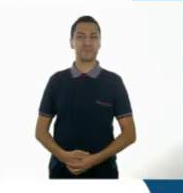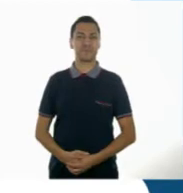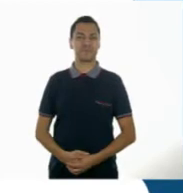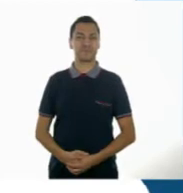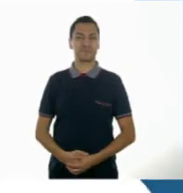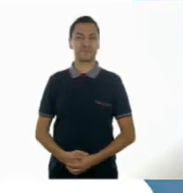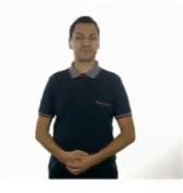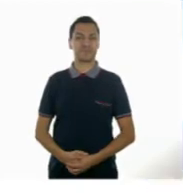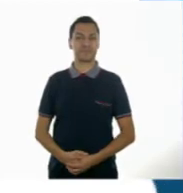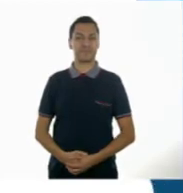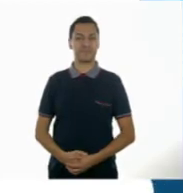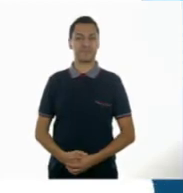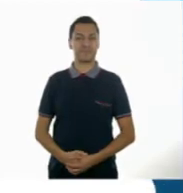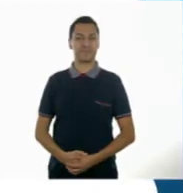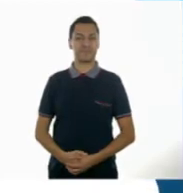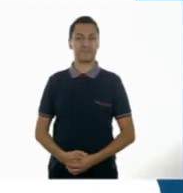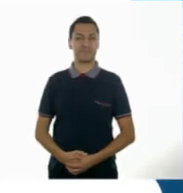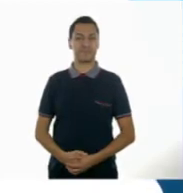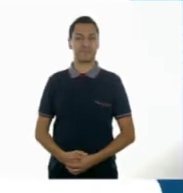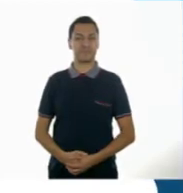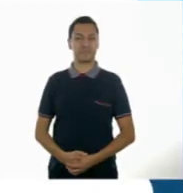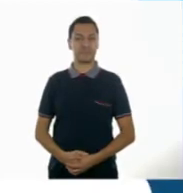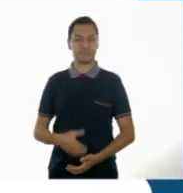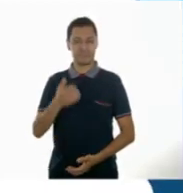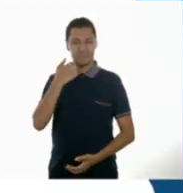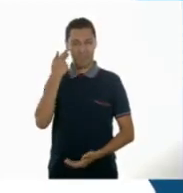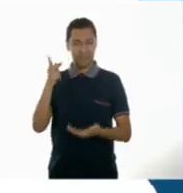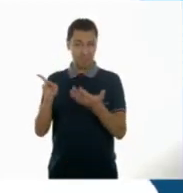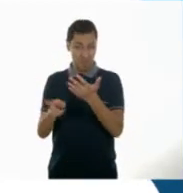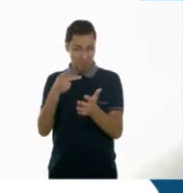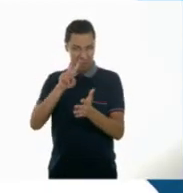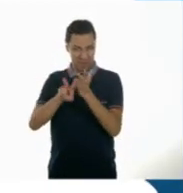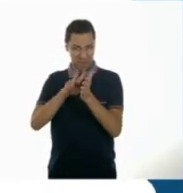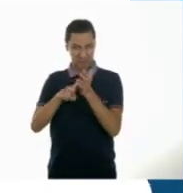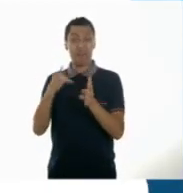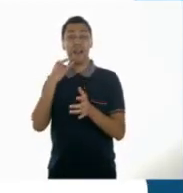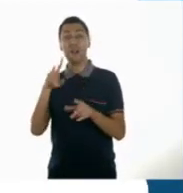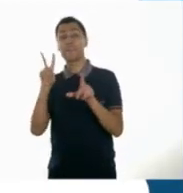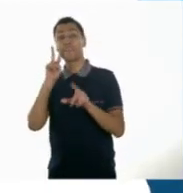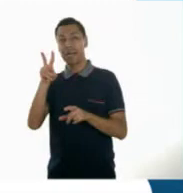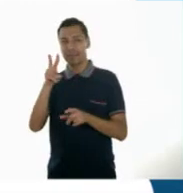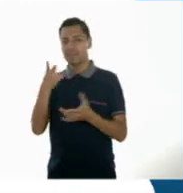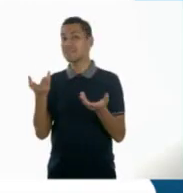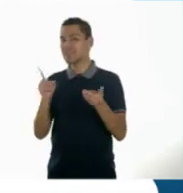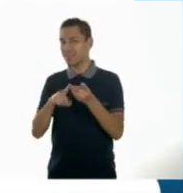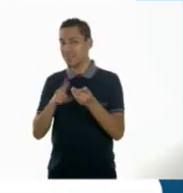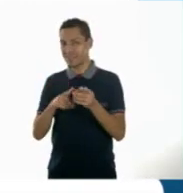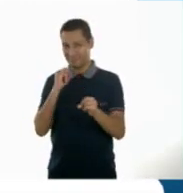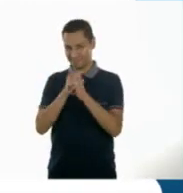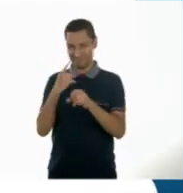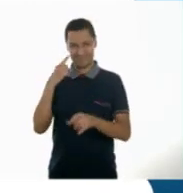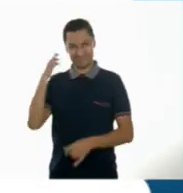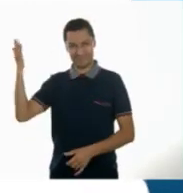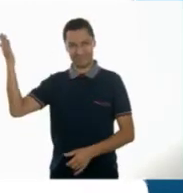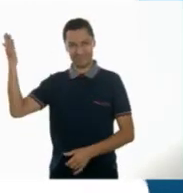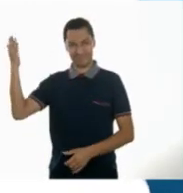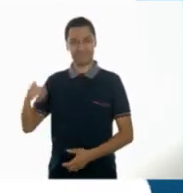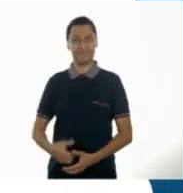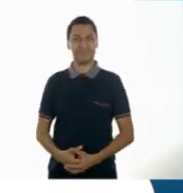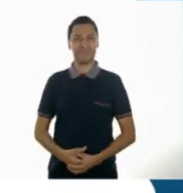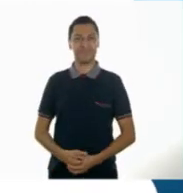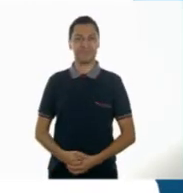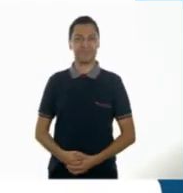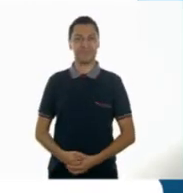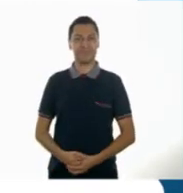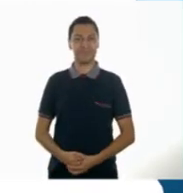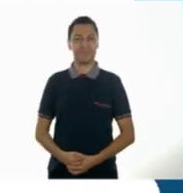conalitec.cep.gob.mx. Si quieres volver a ver los programas de Aprende en Casa, los puedes encontrar en la siguiente liga.